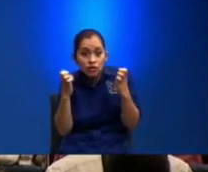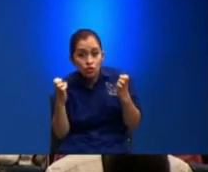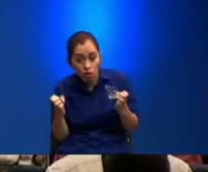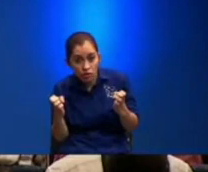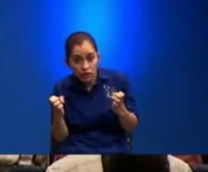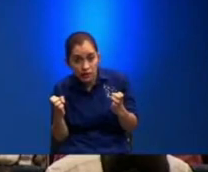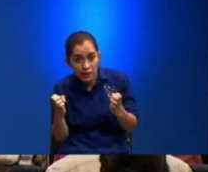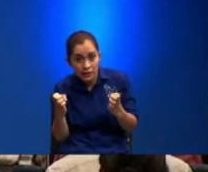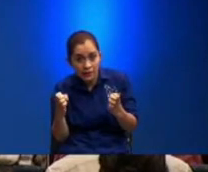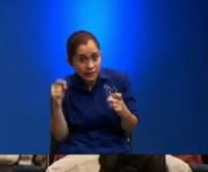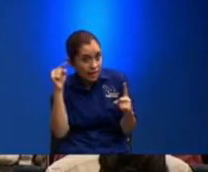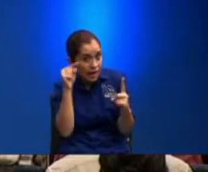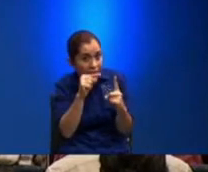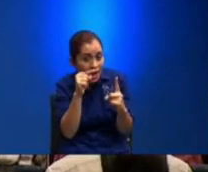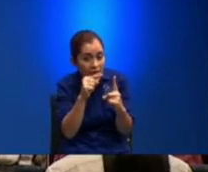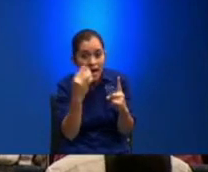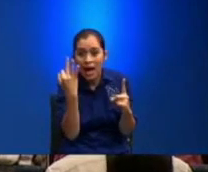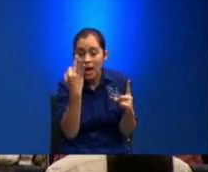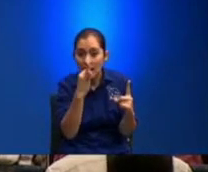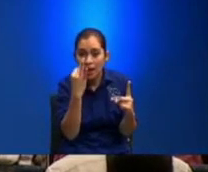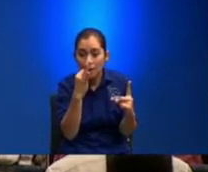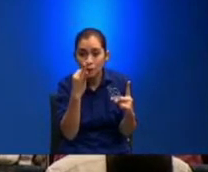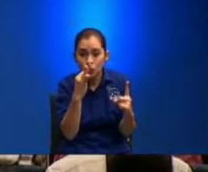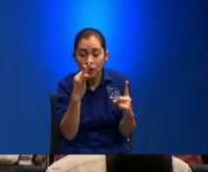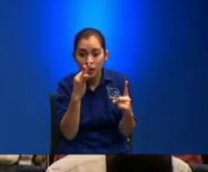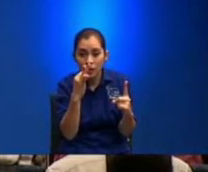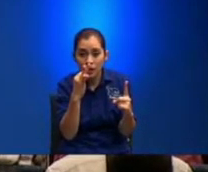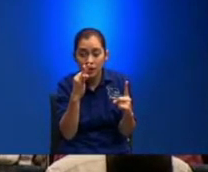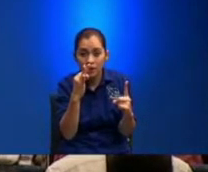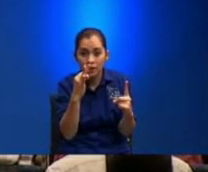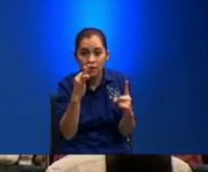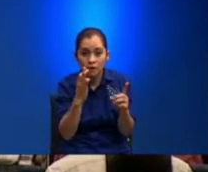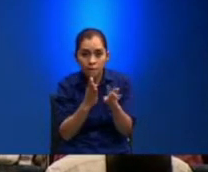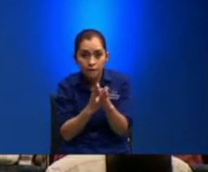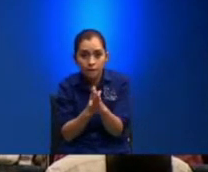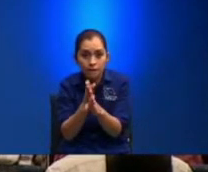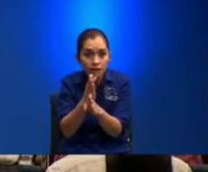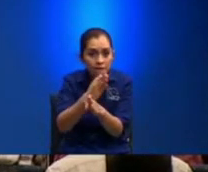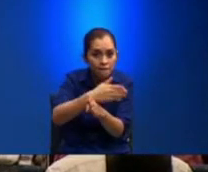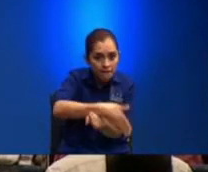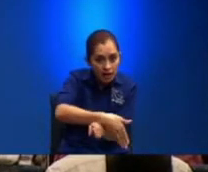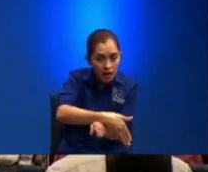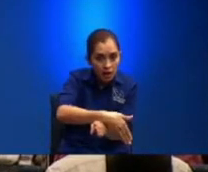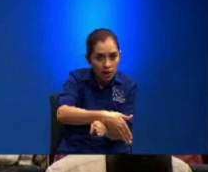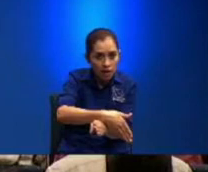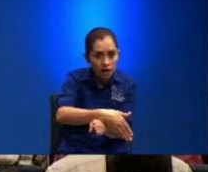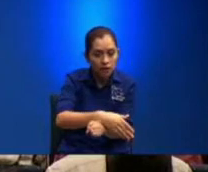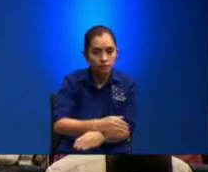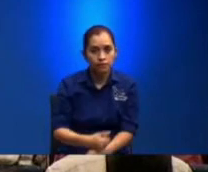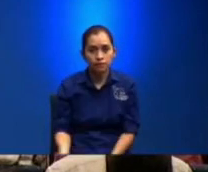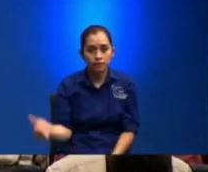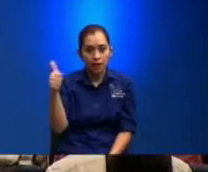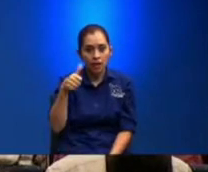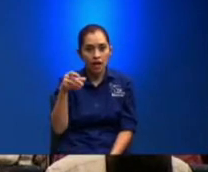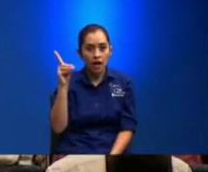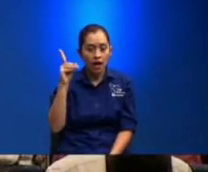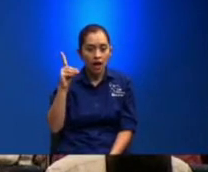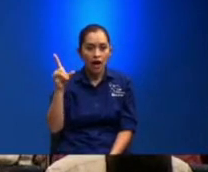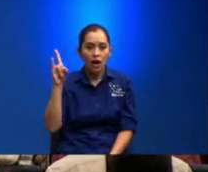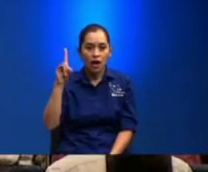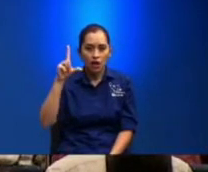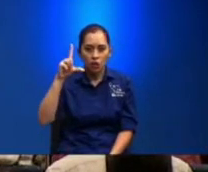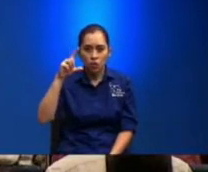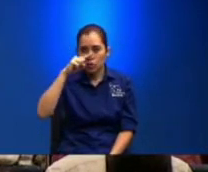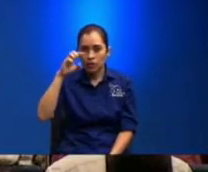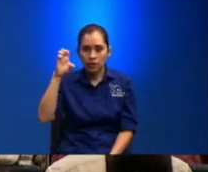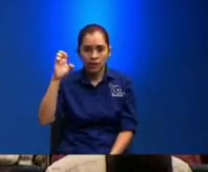a vengar y golpea su propio cuerpo adulterando y lo mismo sucede en el otro